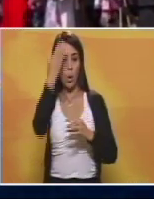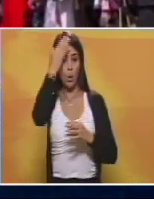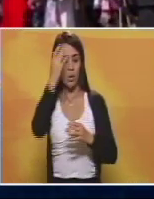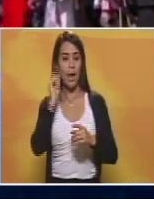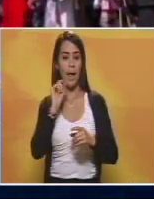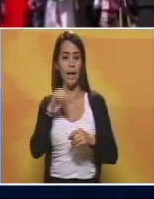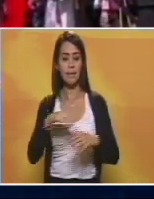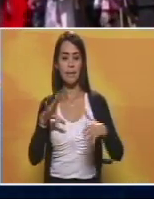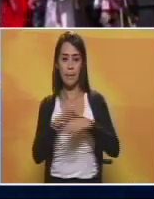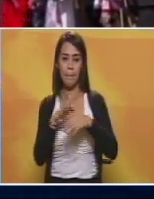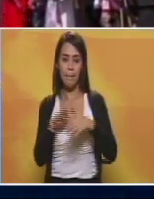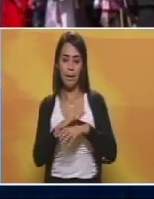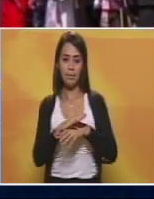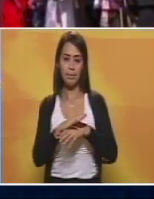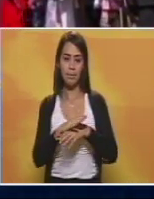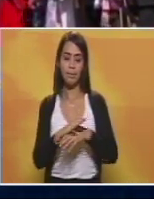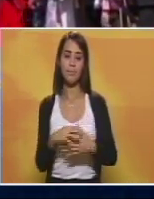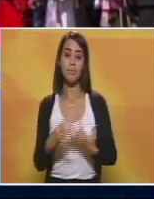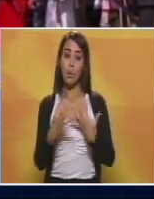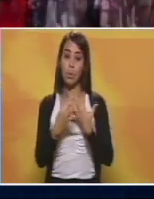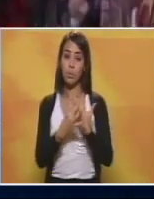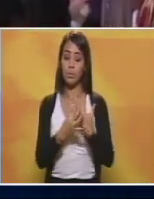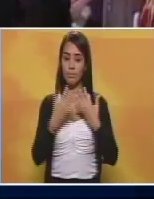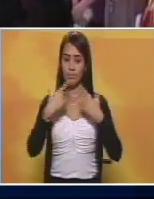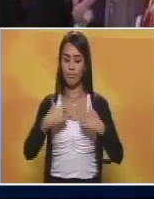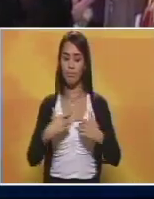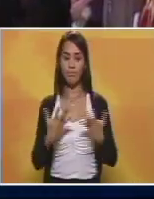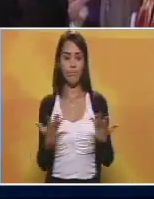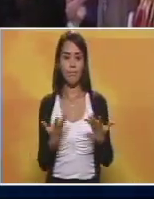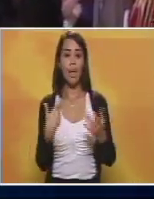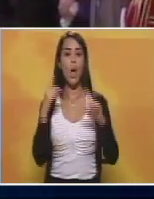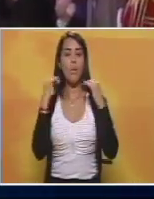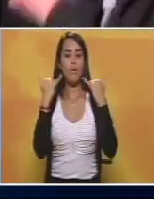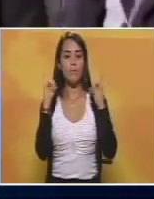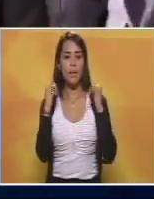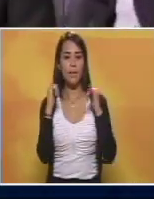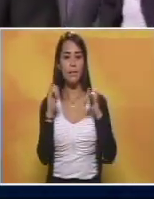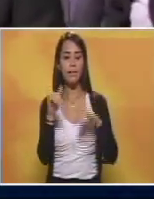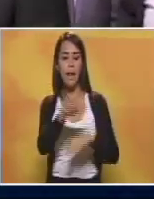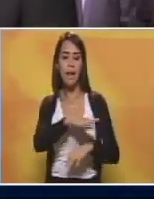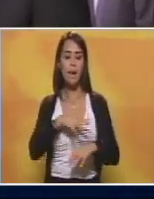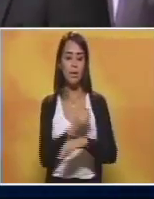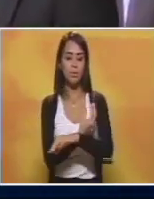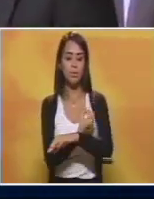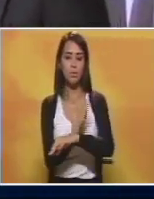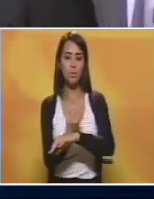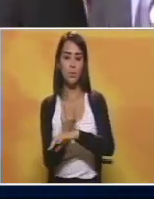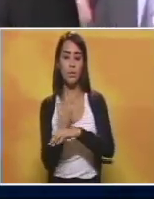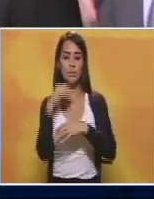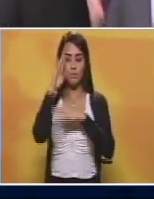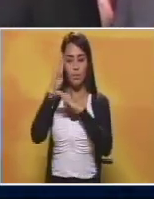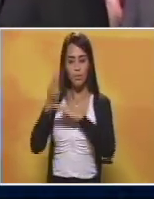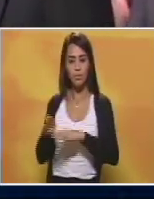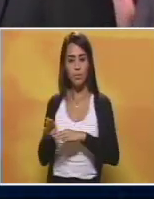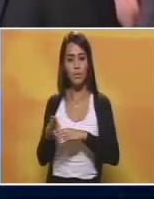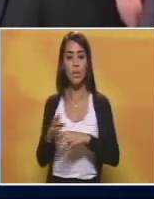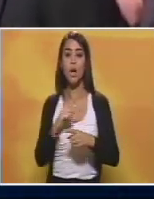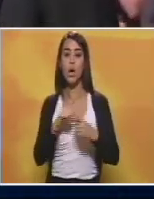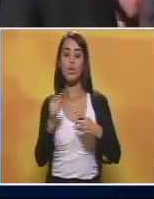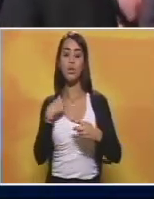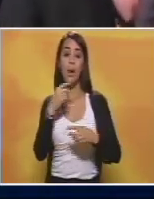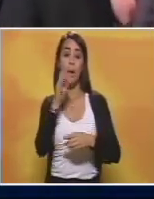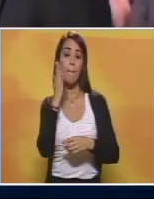estrenó este martes como la duquesa de sussex ella acudió a una fiesta en el jardín de bukingham en la que se homenajeaba a su suegro el príncipe carlos